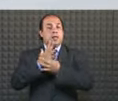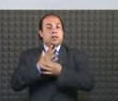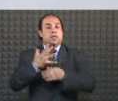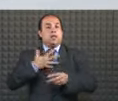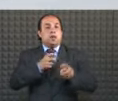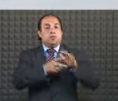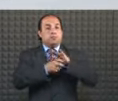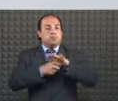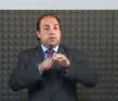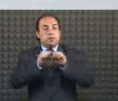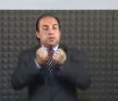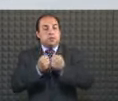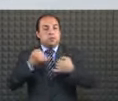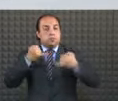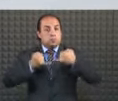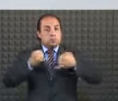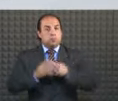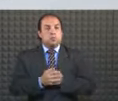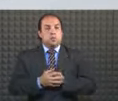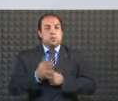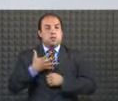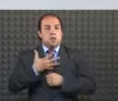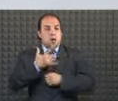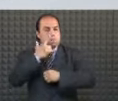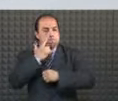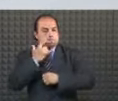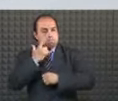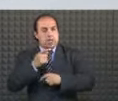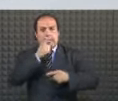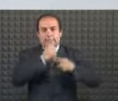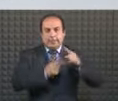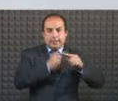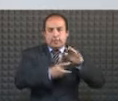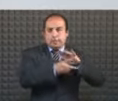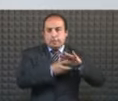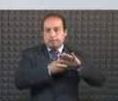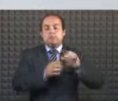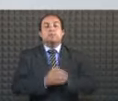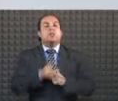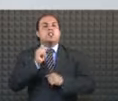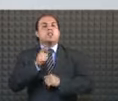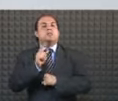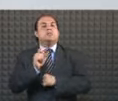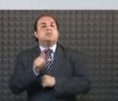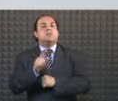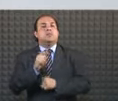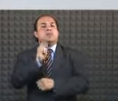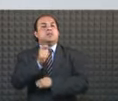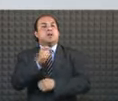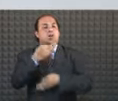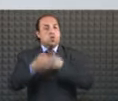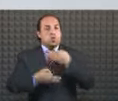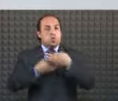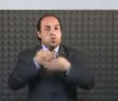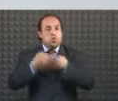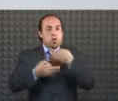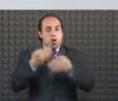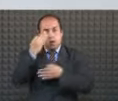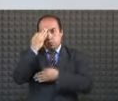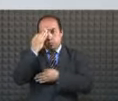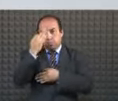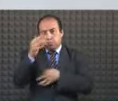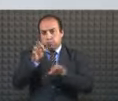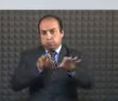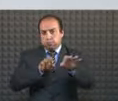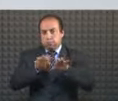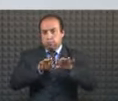y de poner todo su empeño para erradicarla, además de pues, lo que significa toda su carrera, tanto